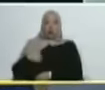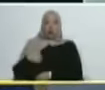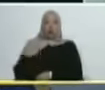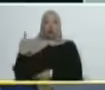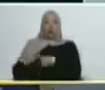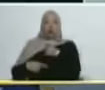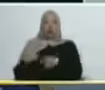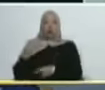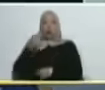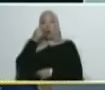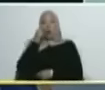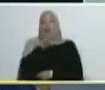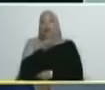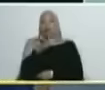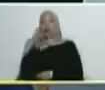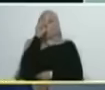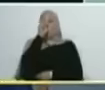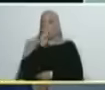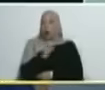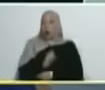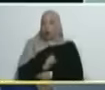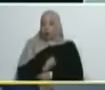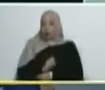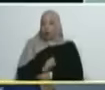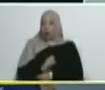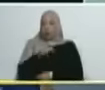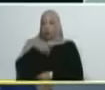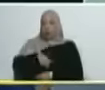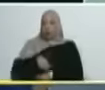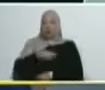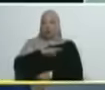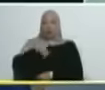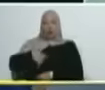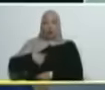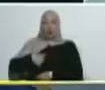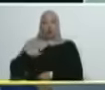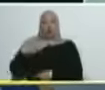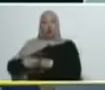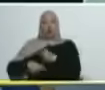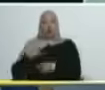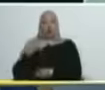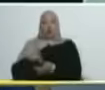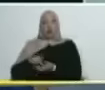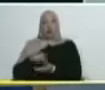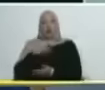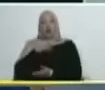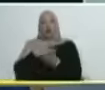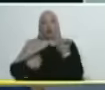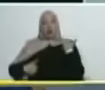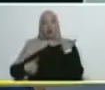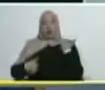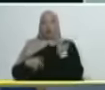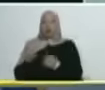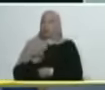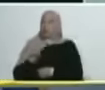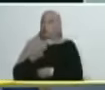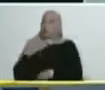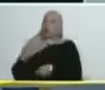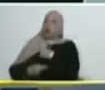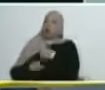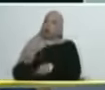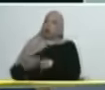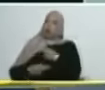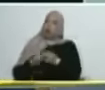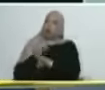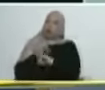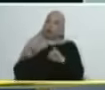generación bicentenaria, ustedes desde ya son la generación tricentenaria de la revolución de